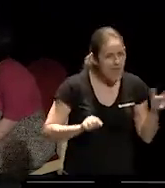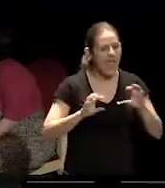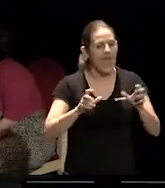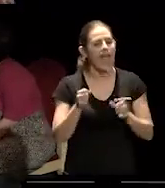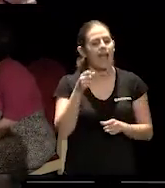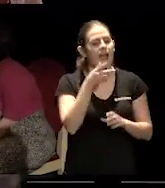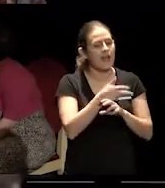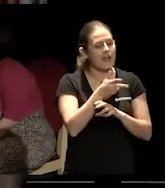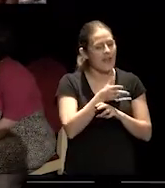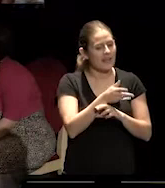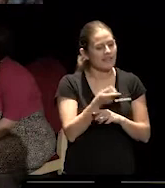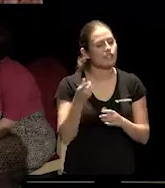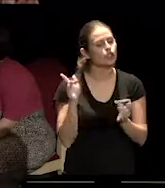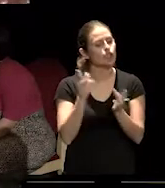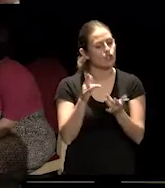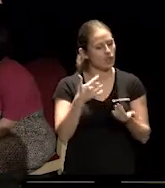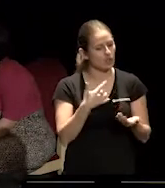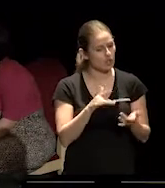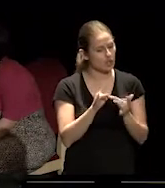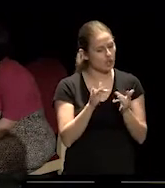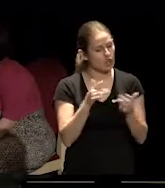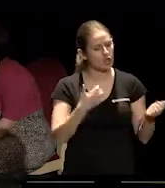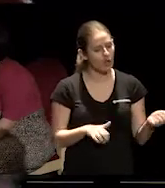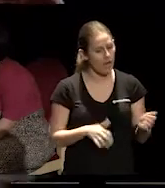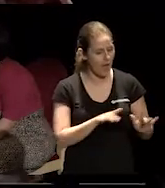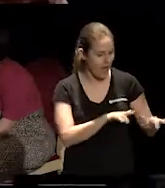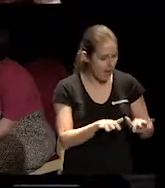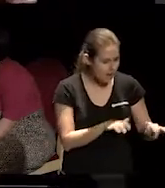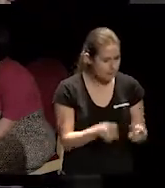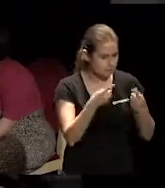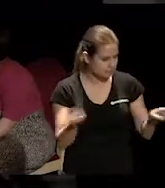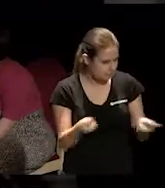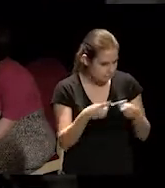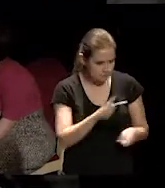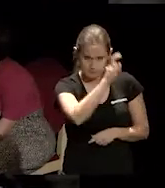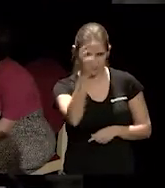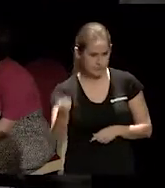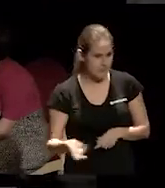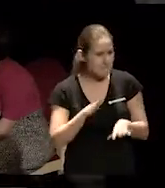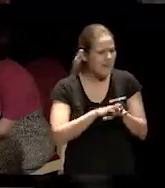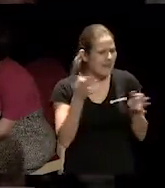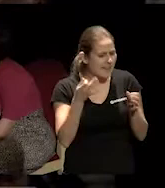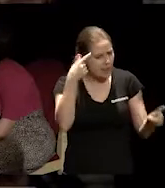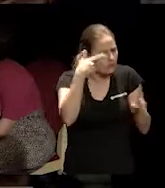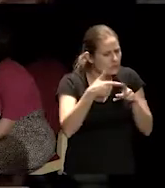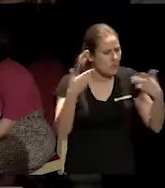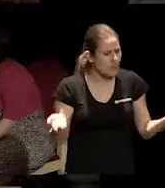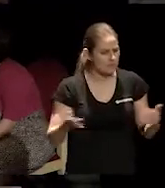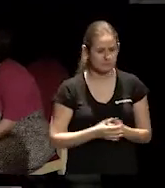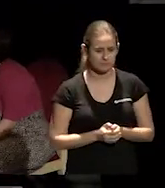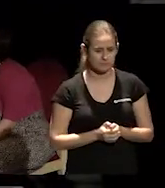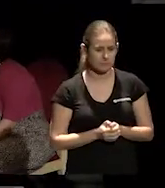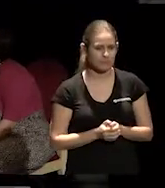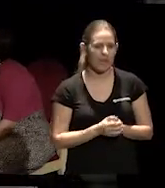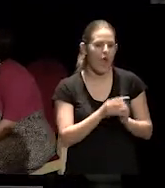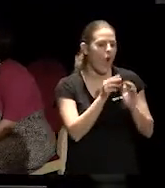banda con todas las consecuencias. ¿Qué pasa? Que es muy simple. Es decir, ¿para qué? Puede haber